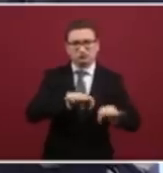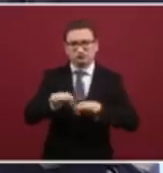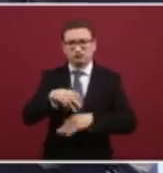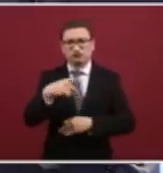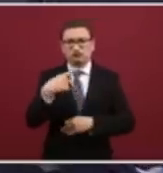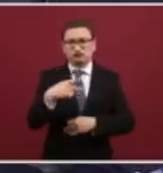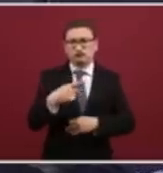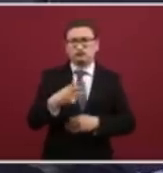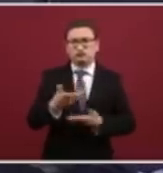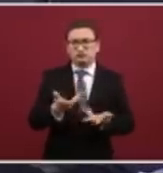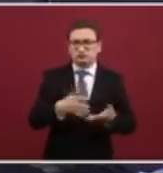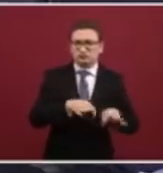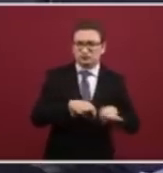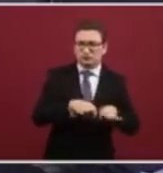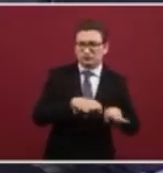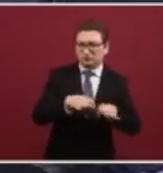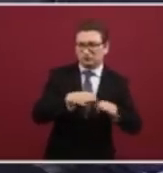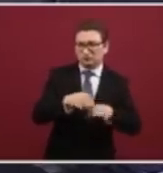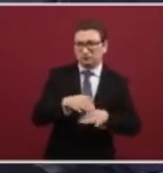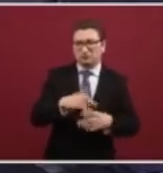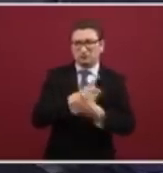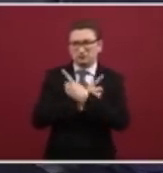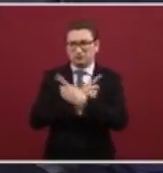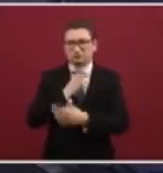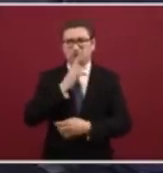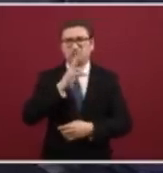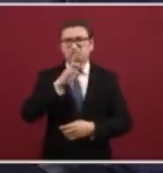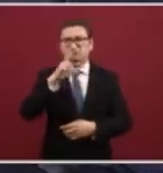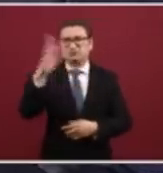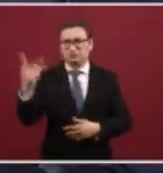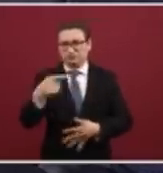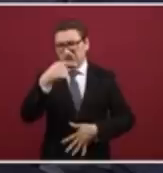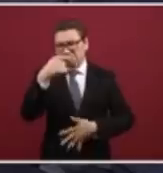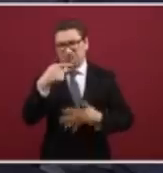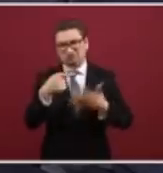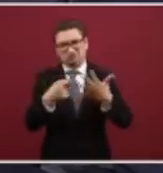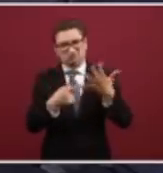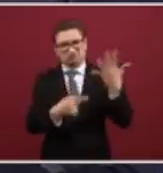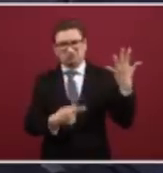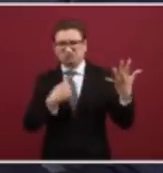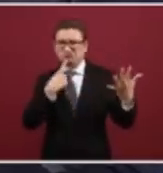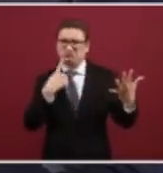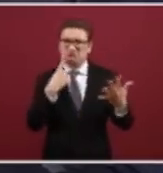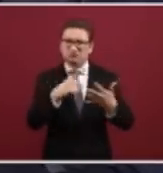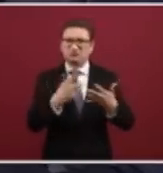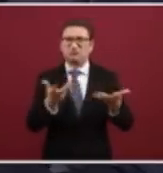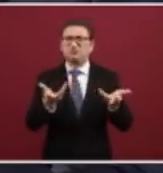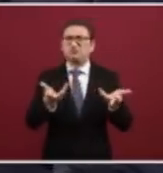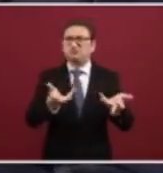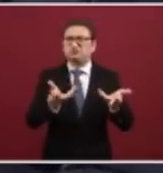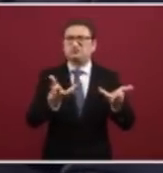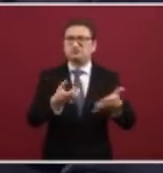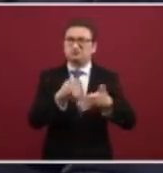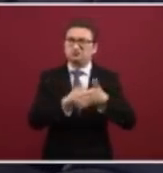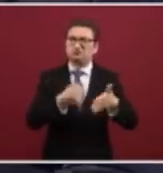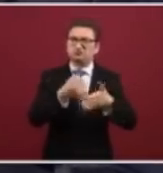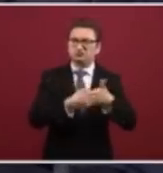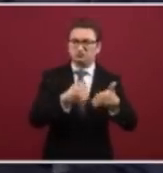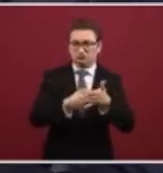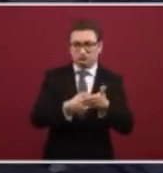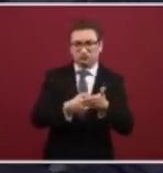pero eran i demandas no cumplidas